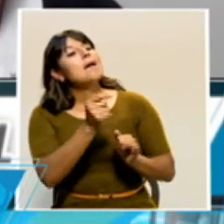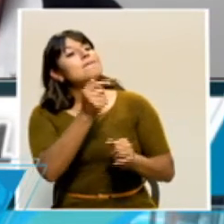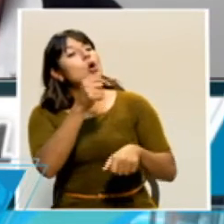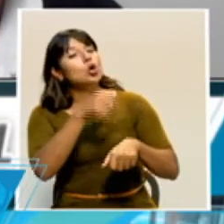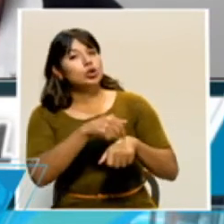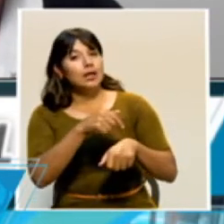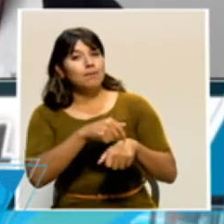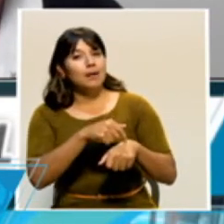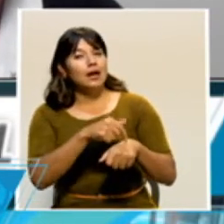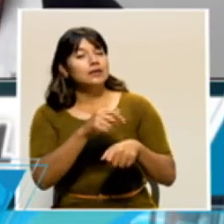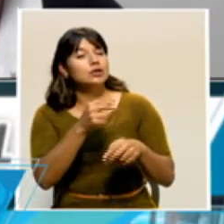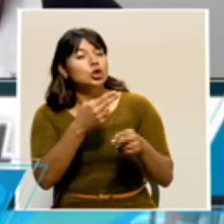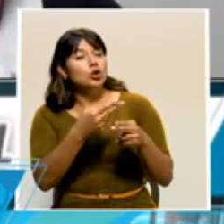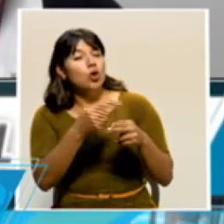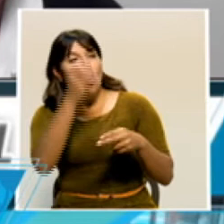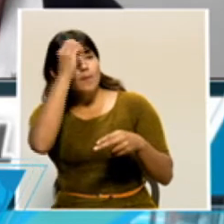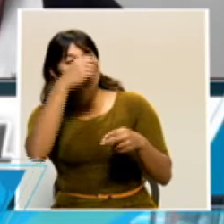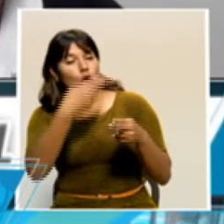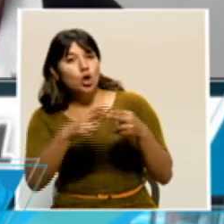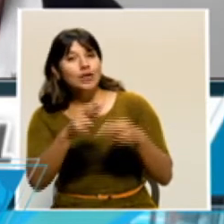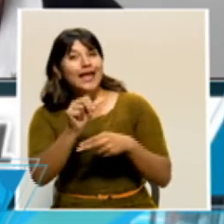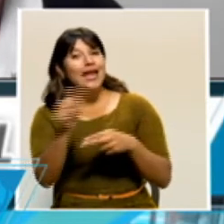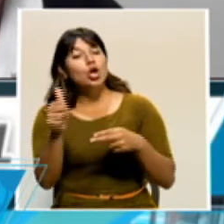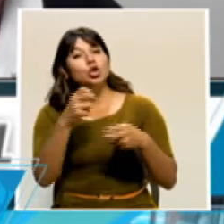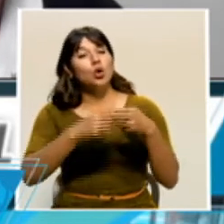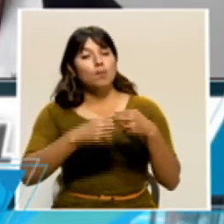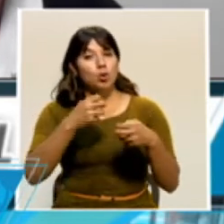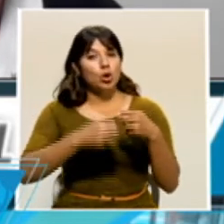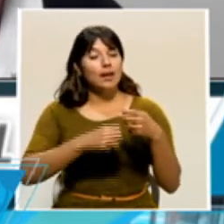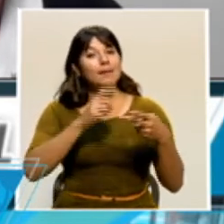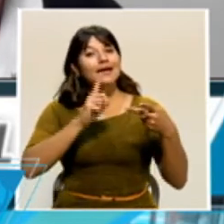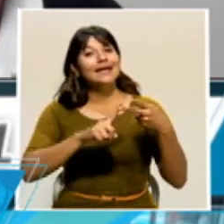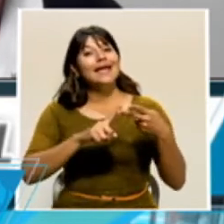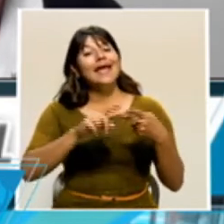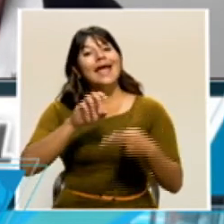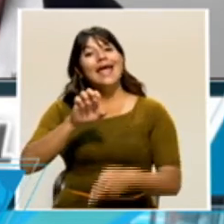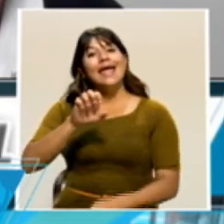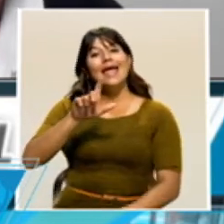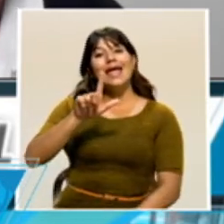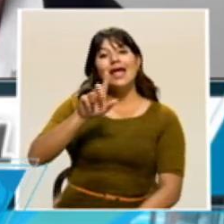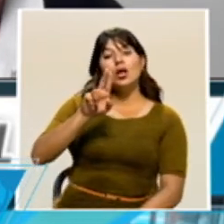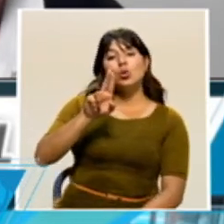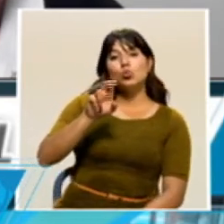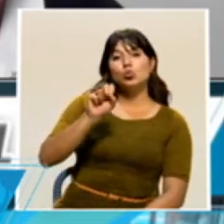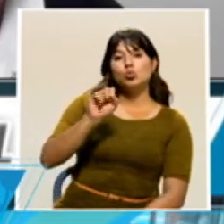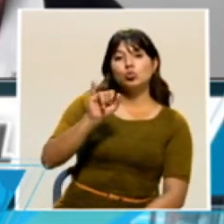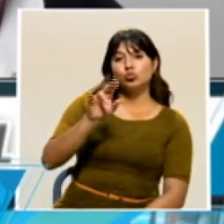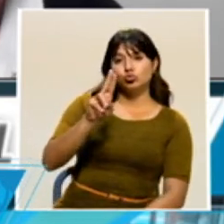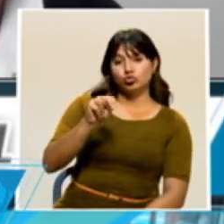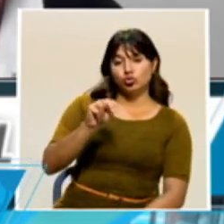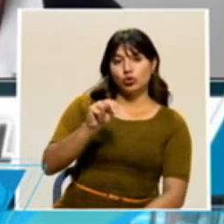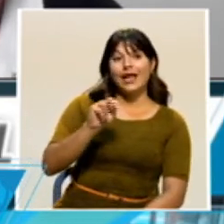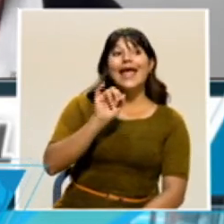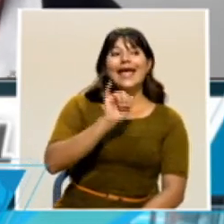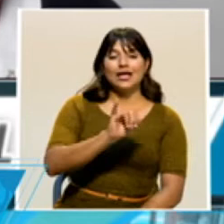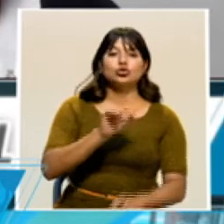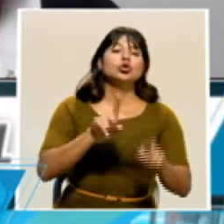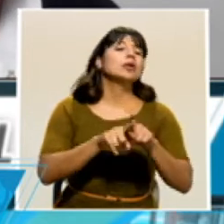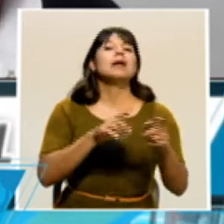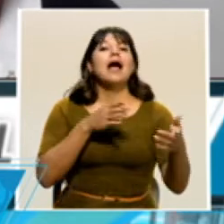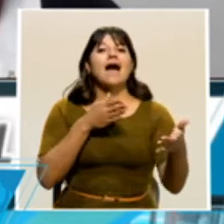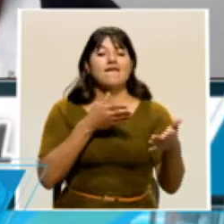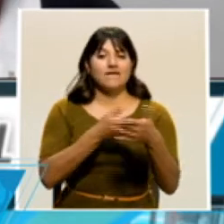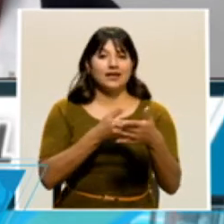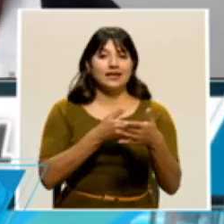pero un breve comentario. El otro problema en paralelo es la ilusión, que también nos perjudica. Es decir, el que